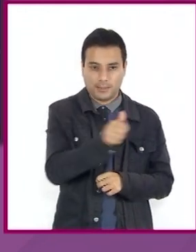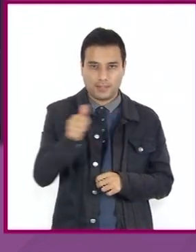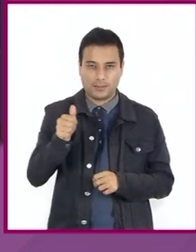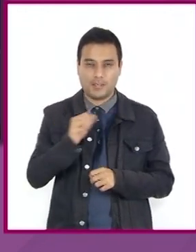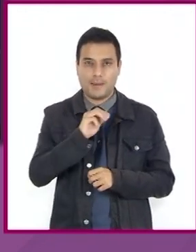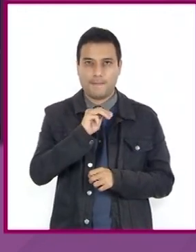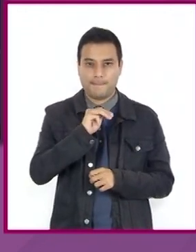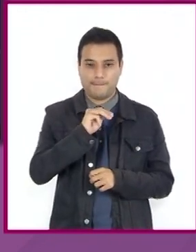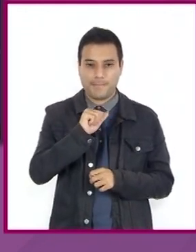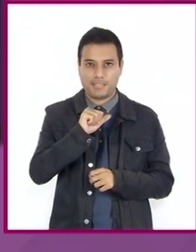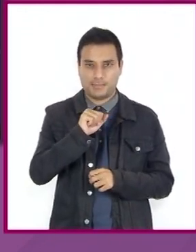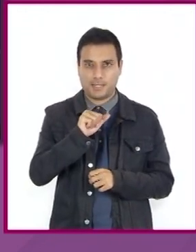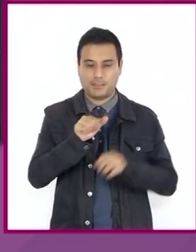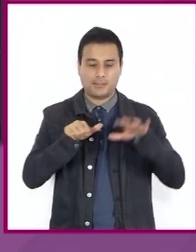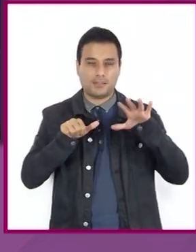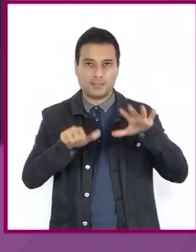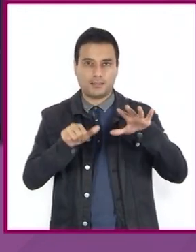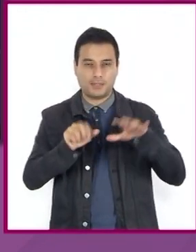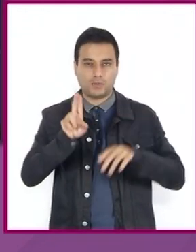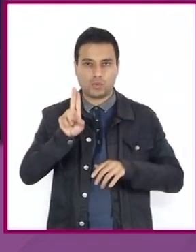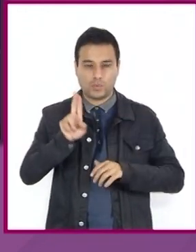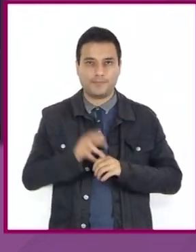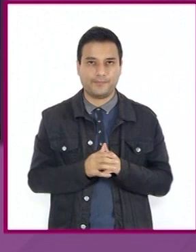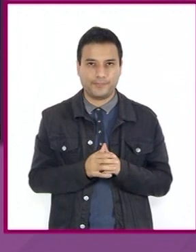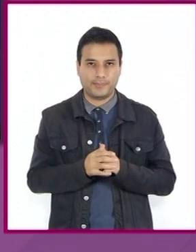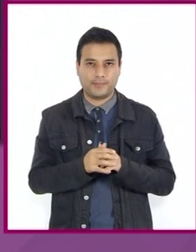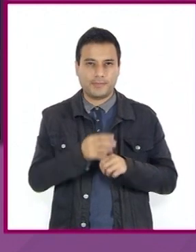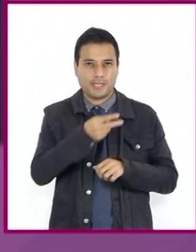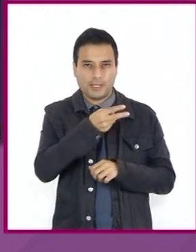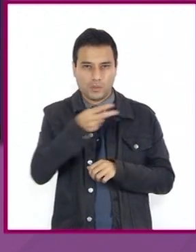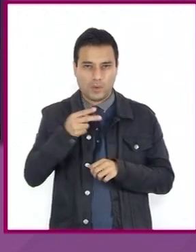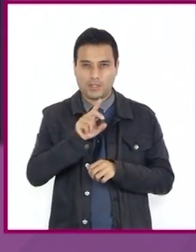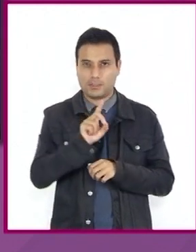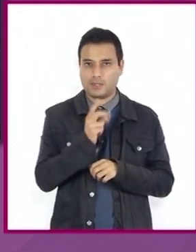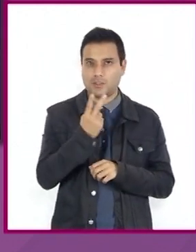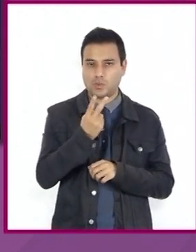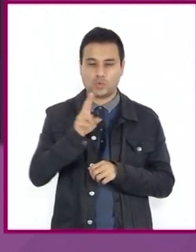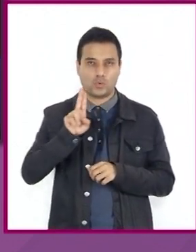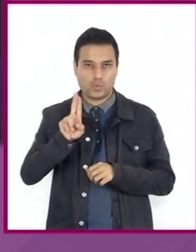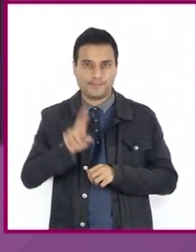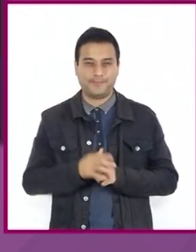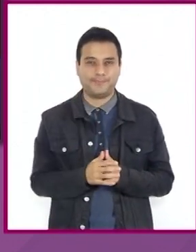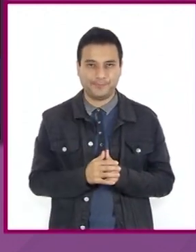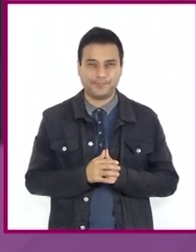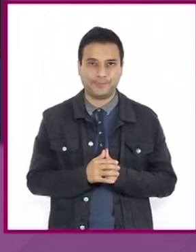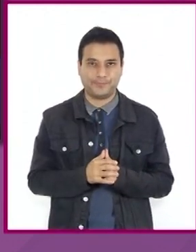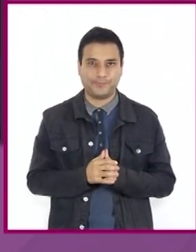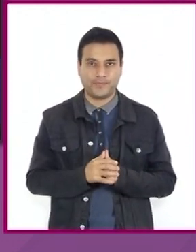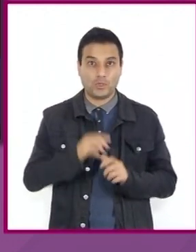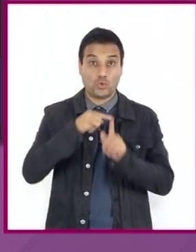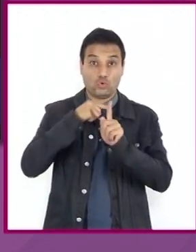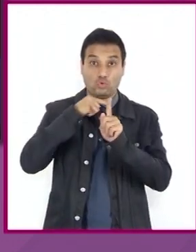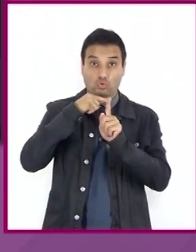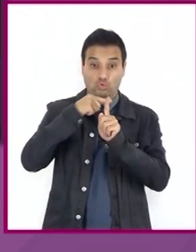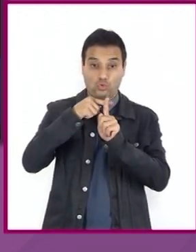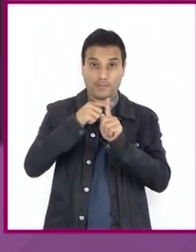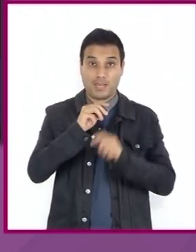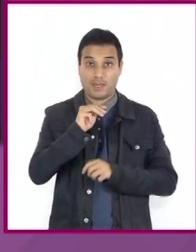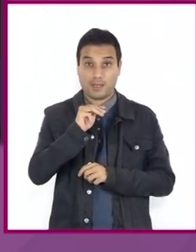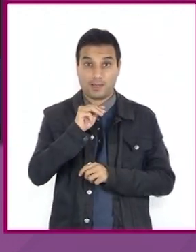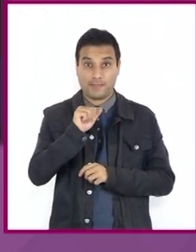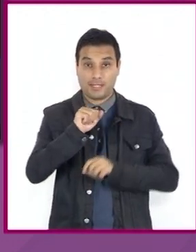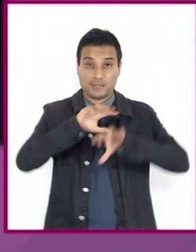atómica de 16 unidades. Es igual a 32 unidades en total. Sumando las masas de ambos